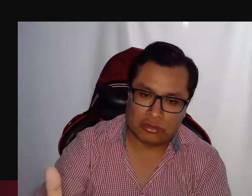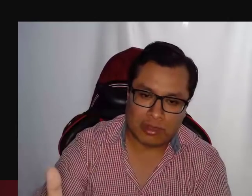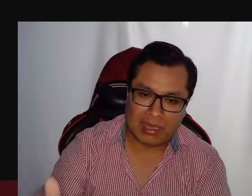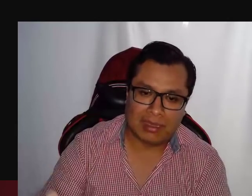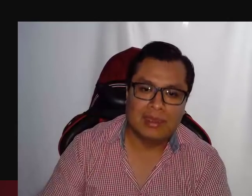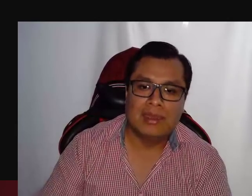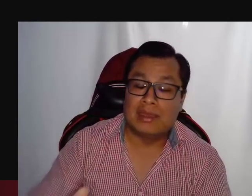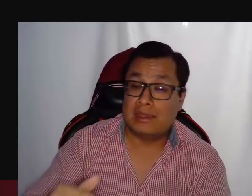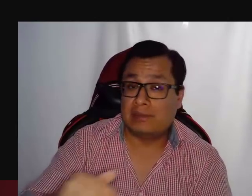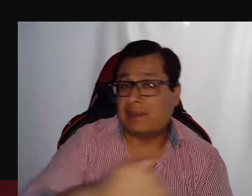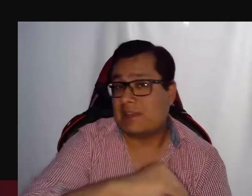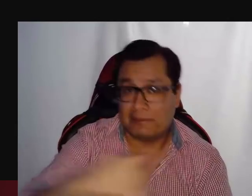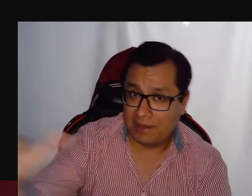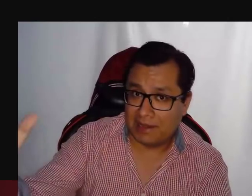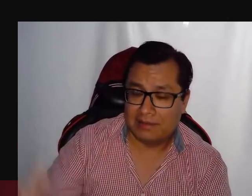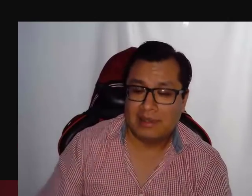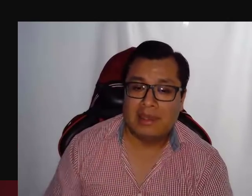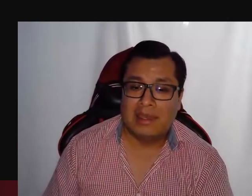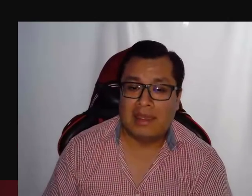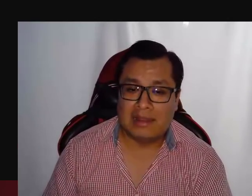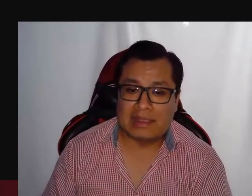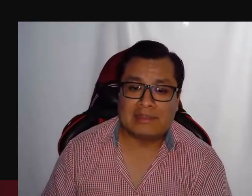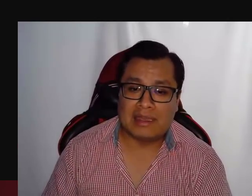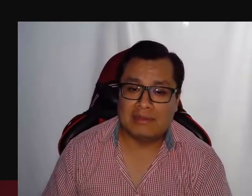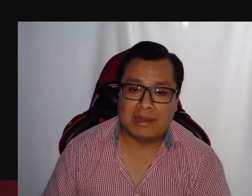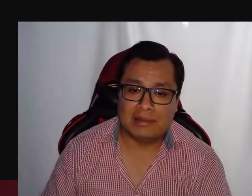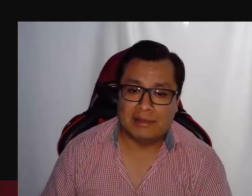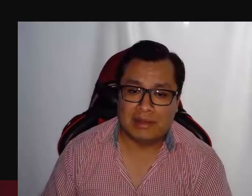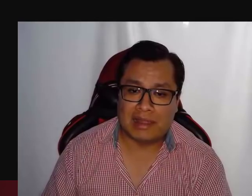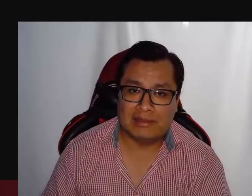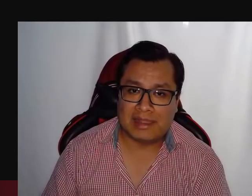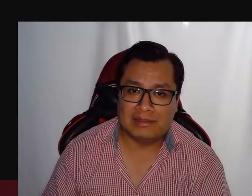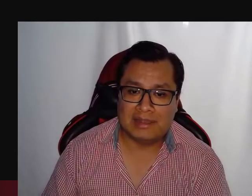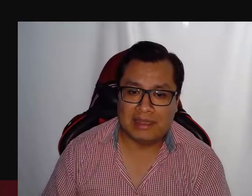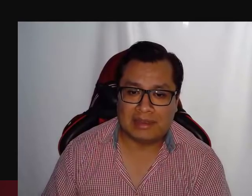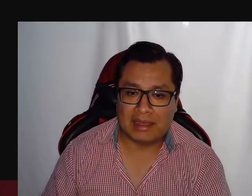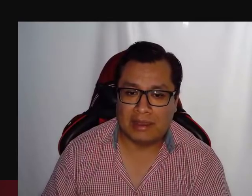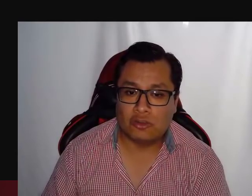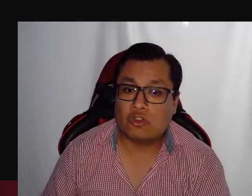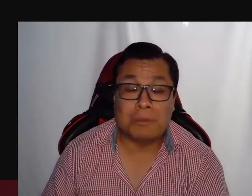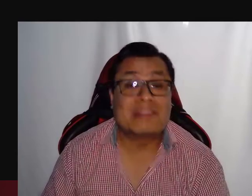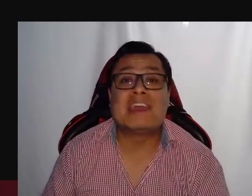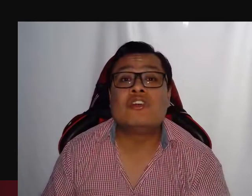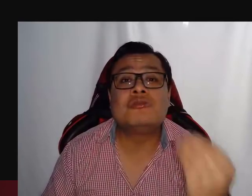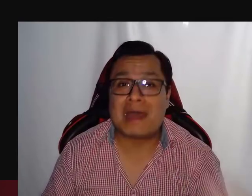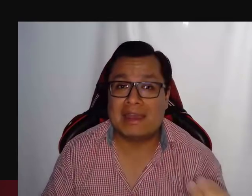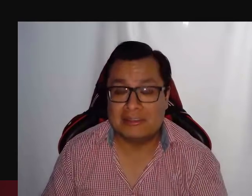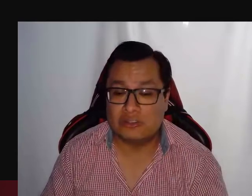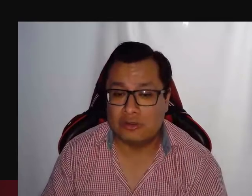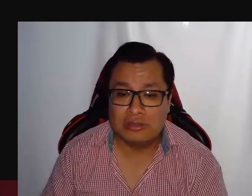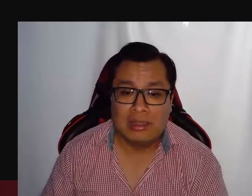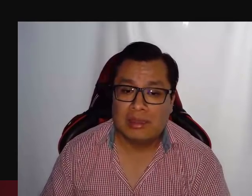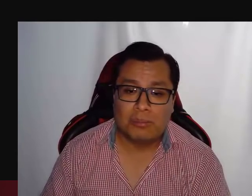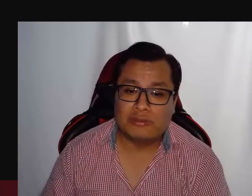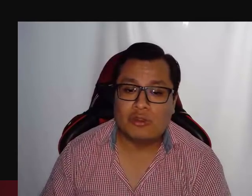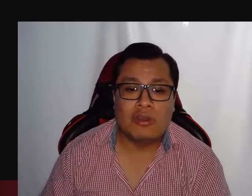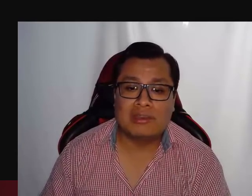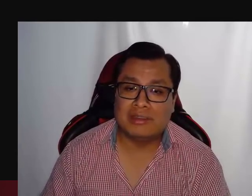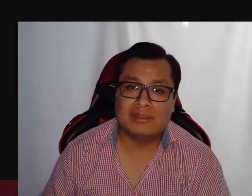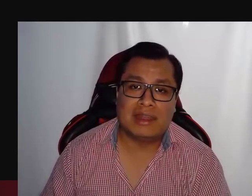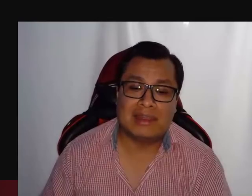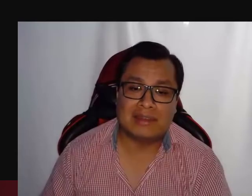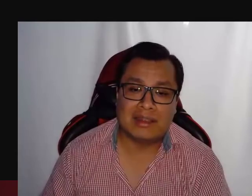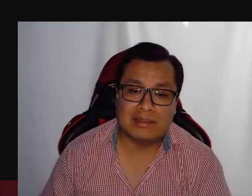recoger nuestro cheque y se hace la fila. El detalle está ahí, miren, la distancia entre los compañeros maestros, pues